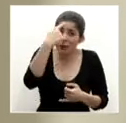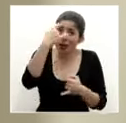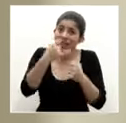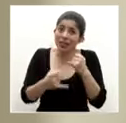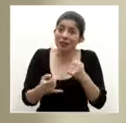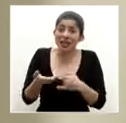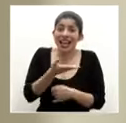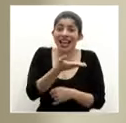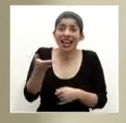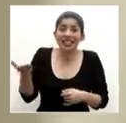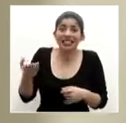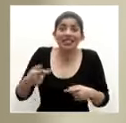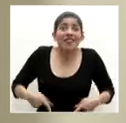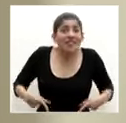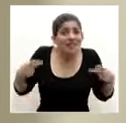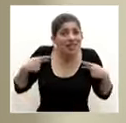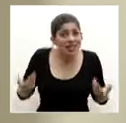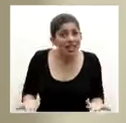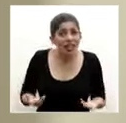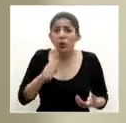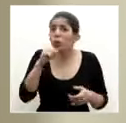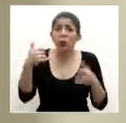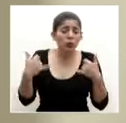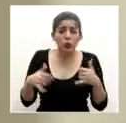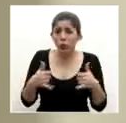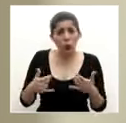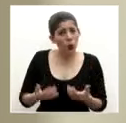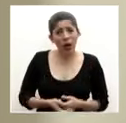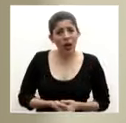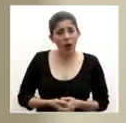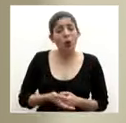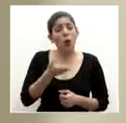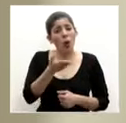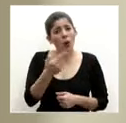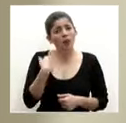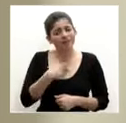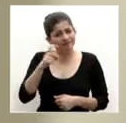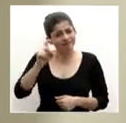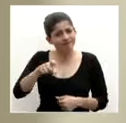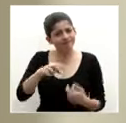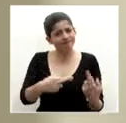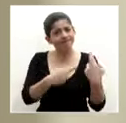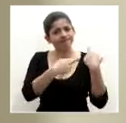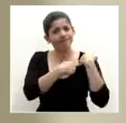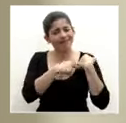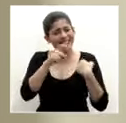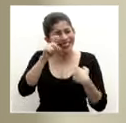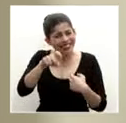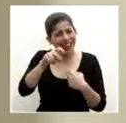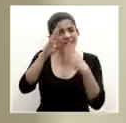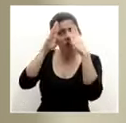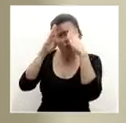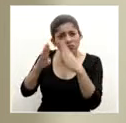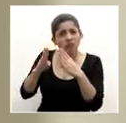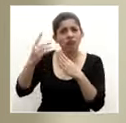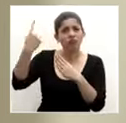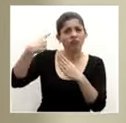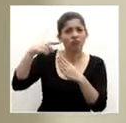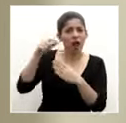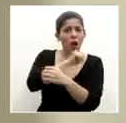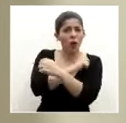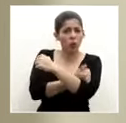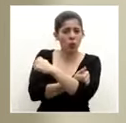terminar, esto se trata de vidas, no se trata de un juego. Y ahí es donde tenemos que ser responsables y acatar las disposiciones de las